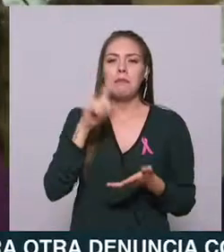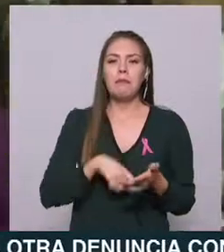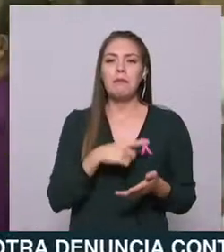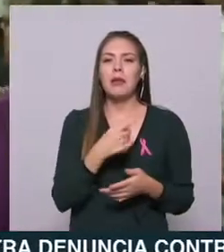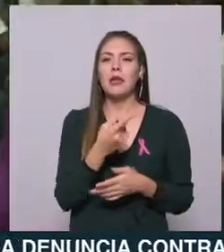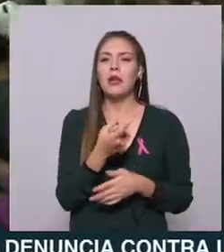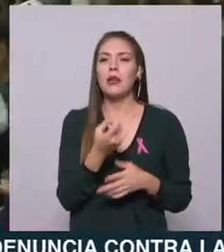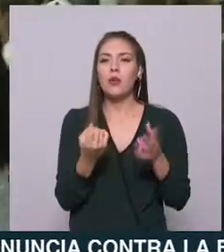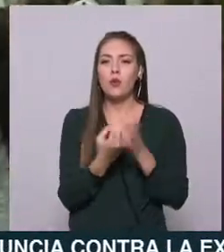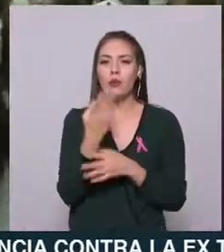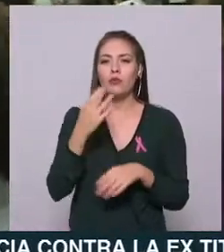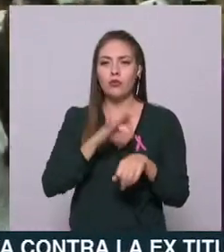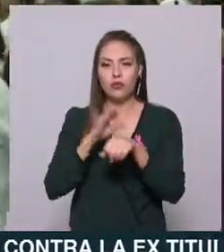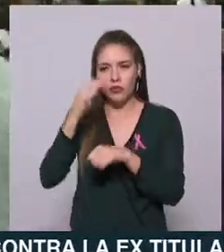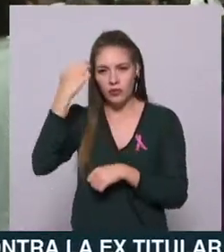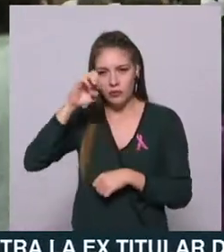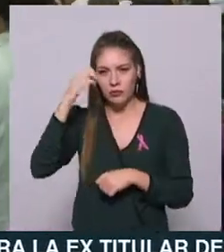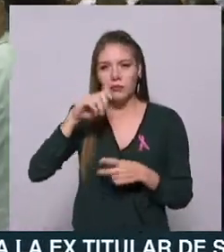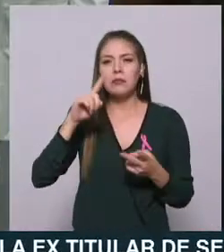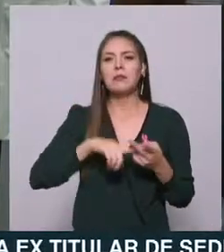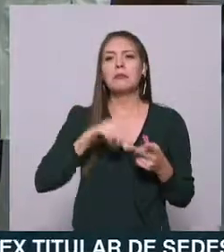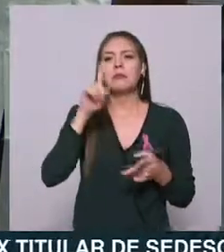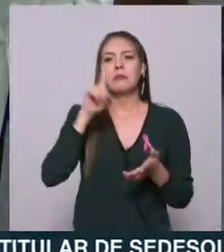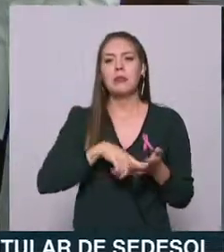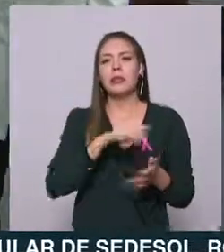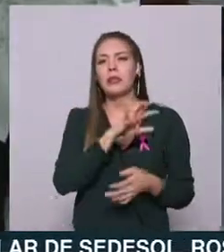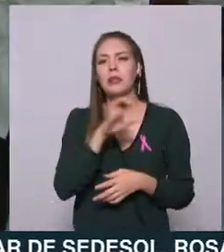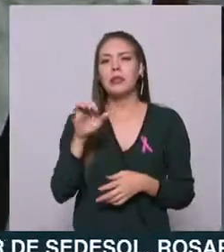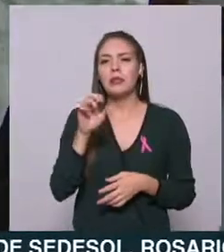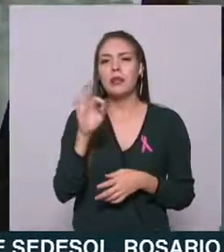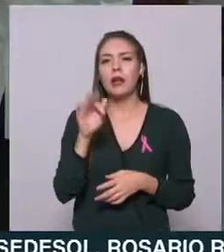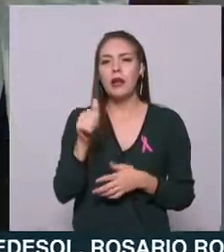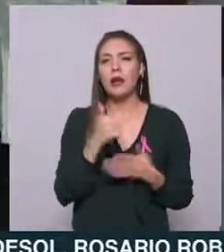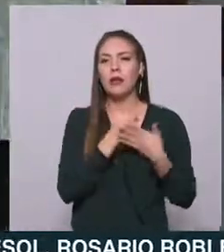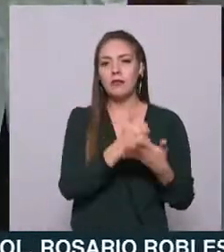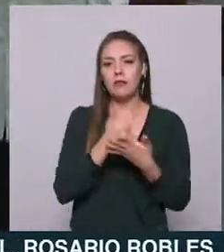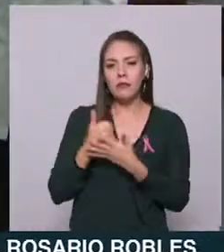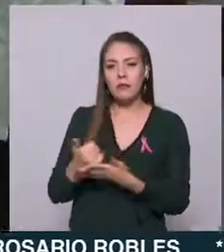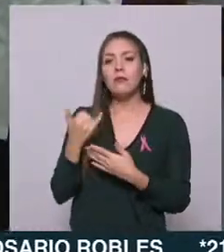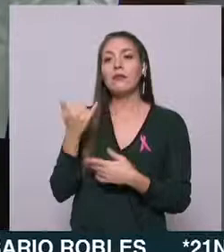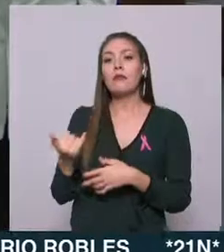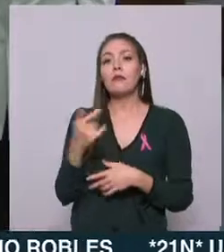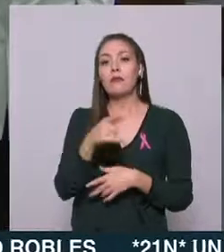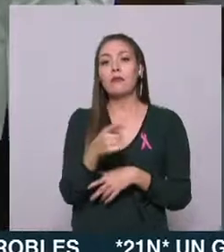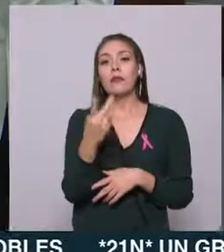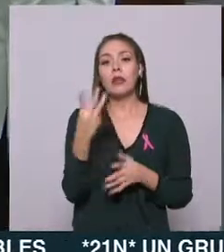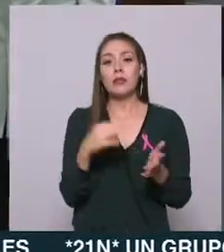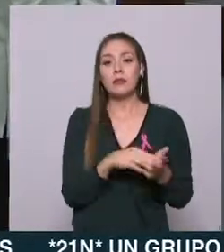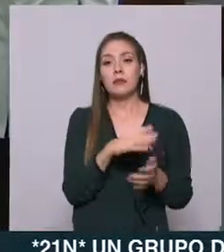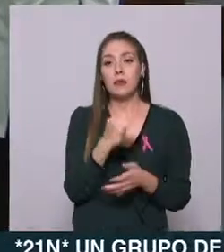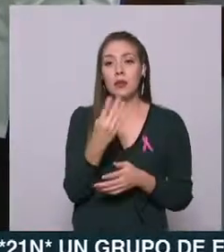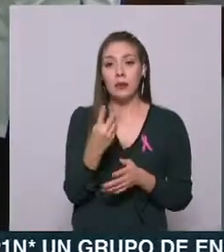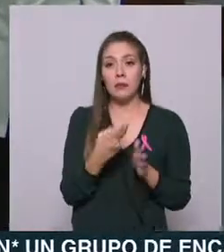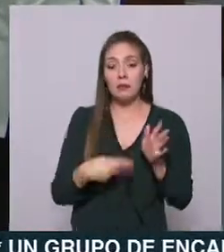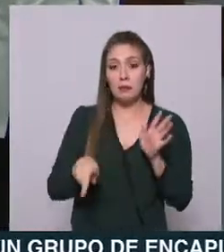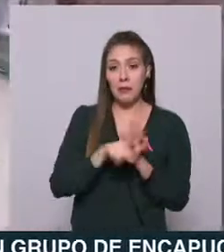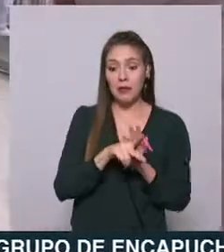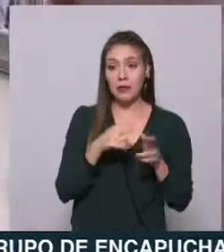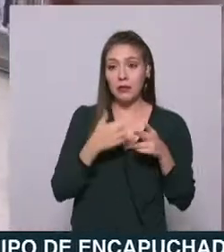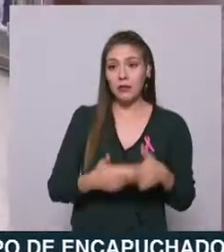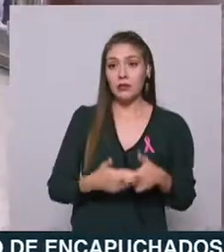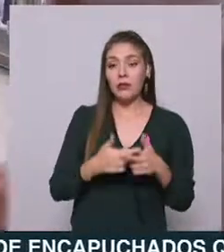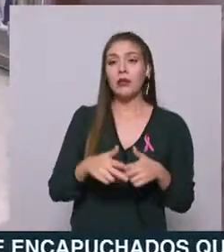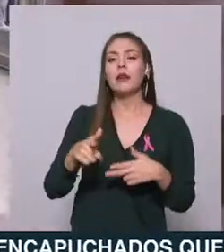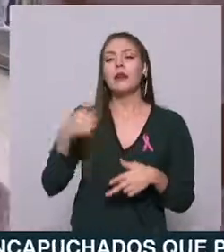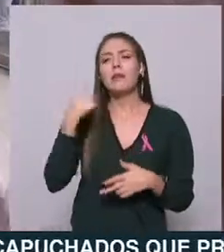especialistas, 1,546 residentes y las 3,052 plazas restantes serán para los programas de obras y actividades